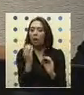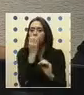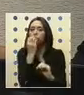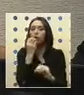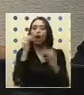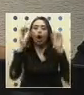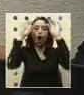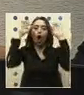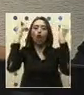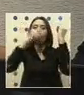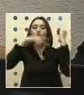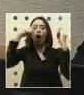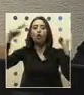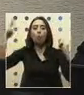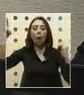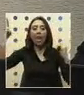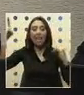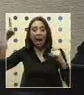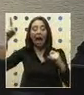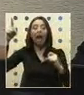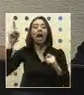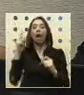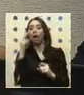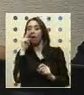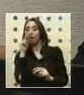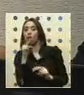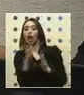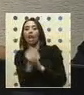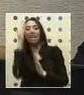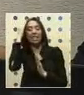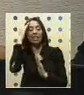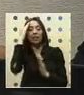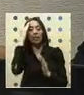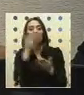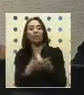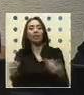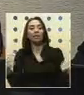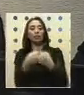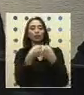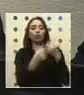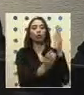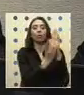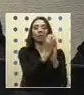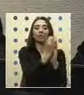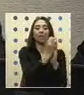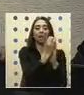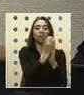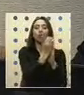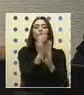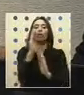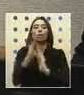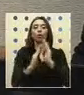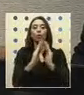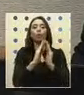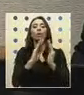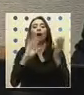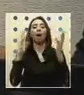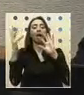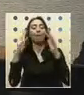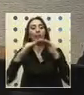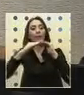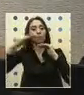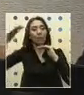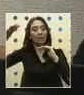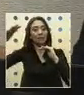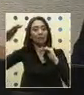noruega visionaria que lideró lo que fue el primer intento de eliminar la confrontación entre desarrollo y sostenibilidad. Algo